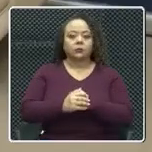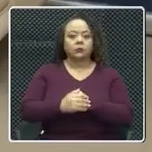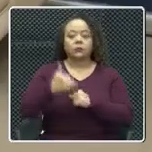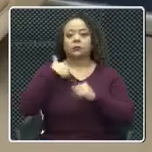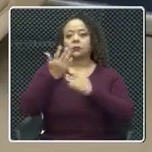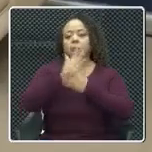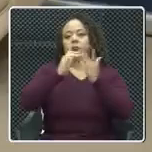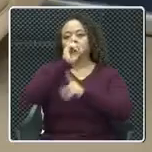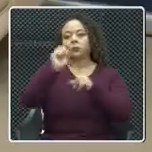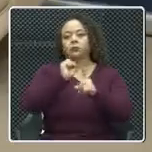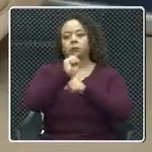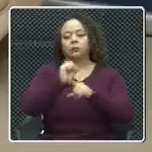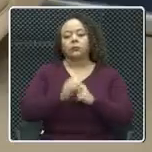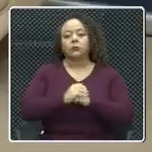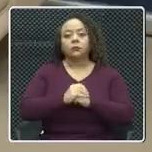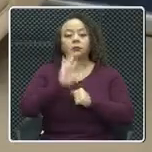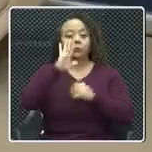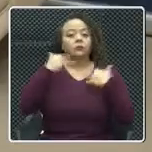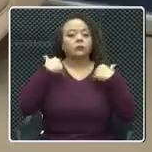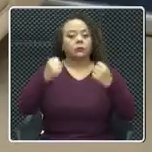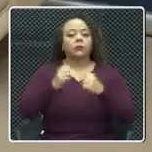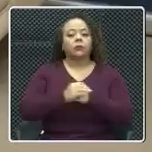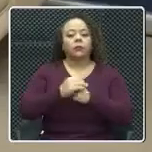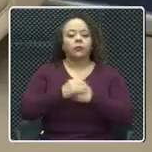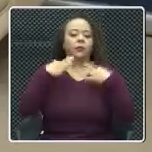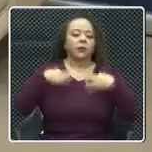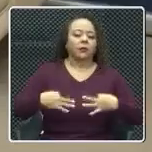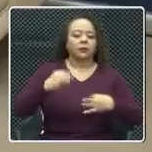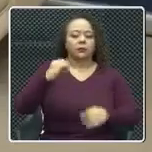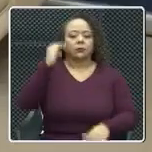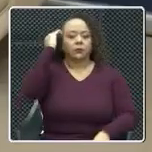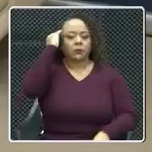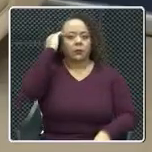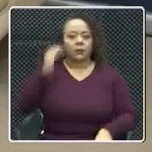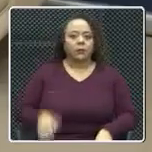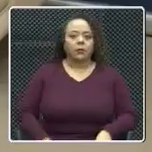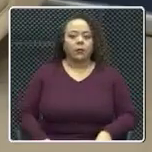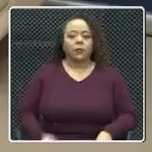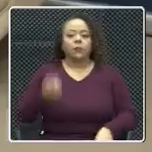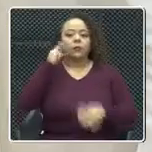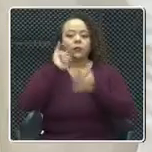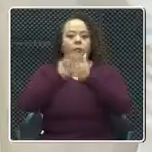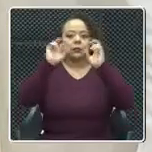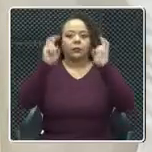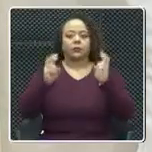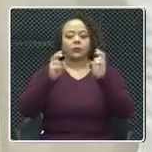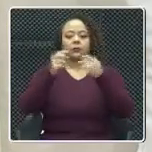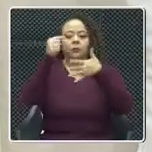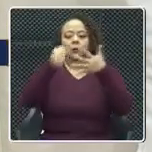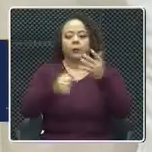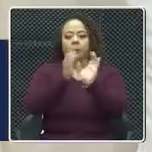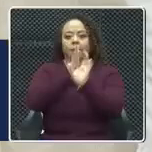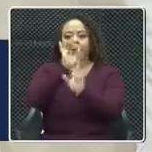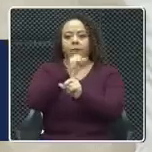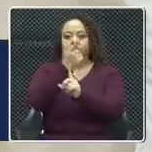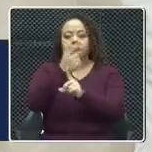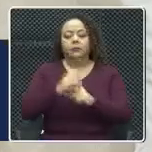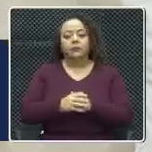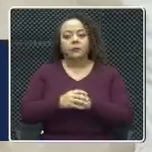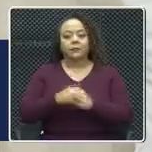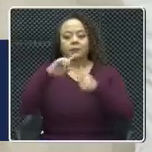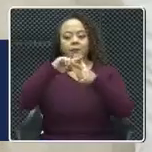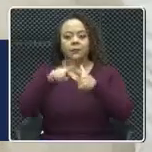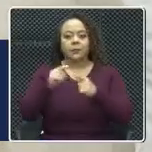alguna condición en su salud, ¿verdad? Ya sea física o mental, a raíz de este tema de factores psicosociales, ¿verdad?